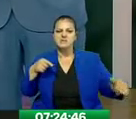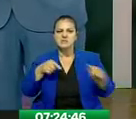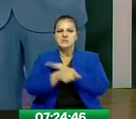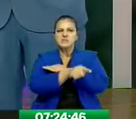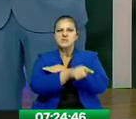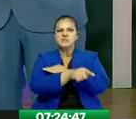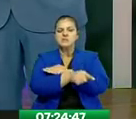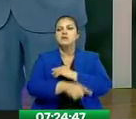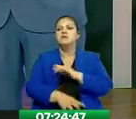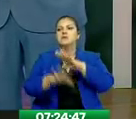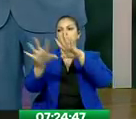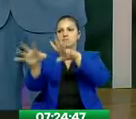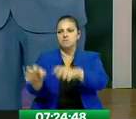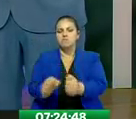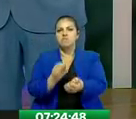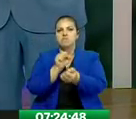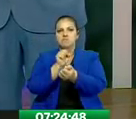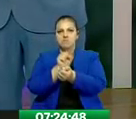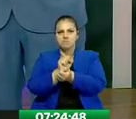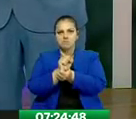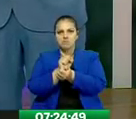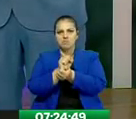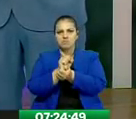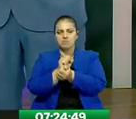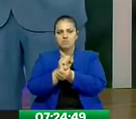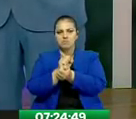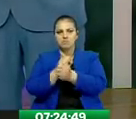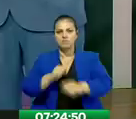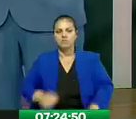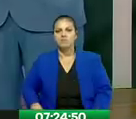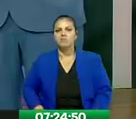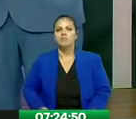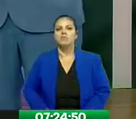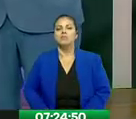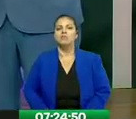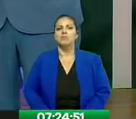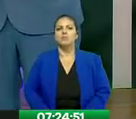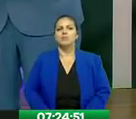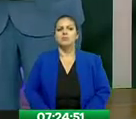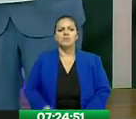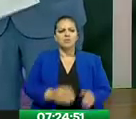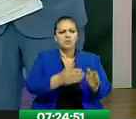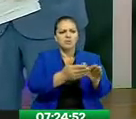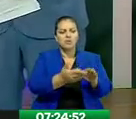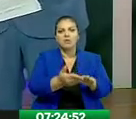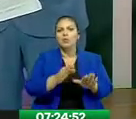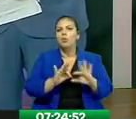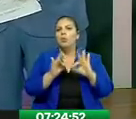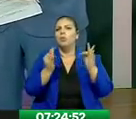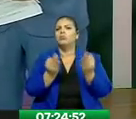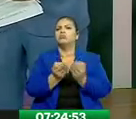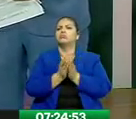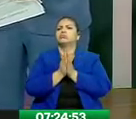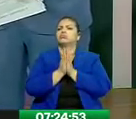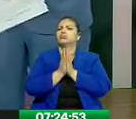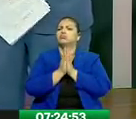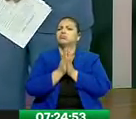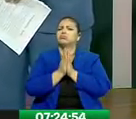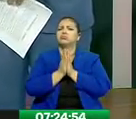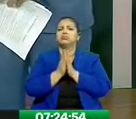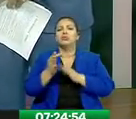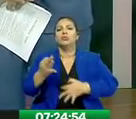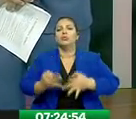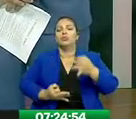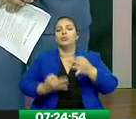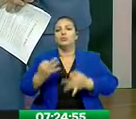el cantón Simón Bolívar, provincia del Guayas. Los familiares de la Oxisa solo claman y piden justicia. Vamos a continuación